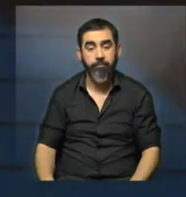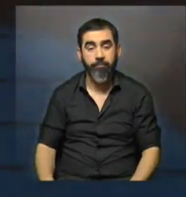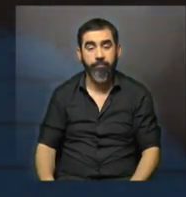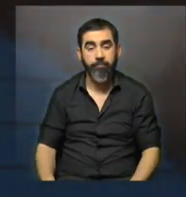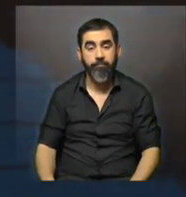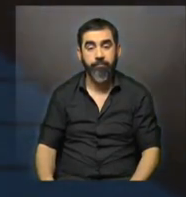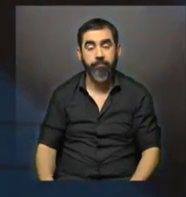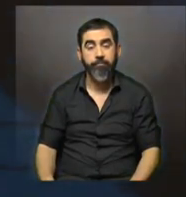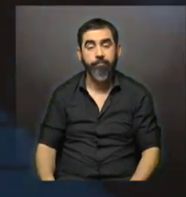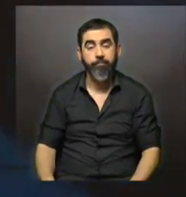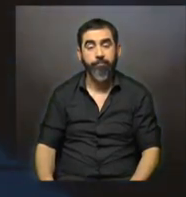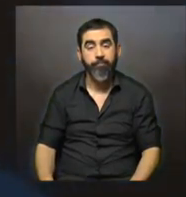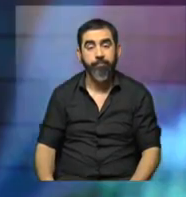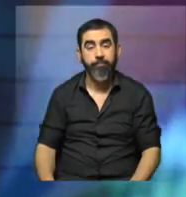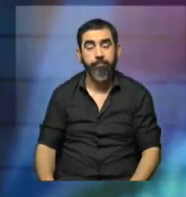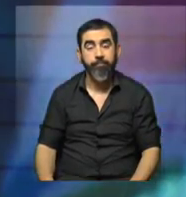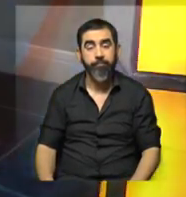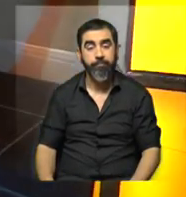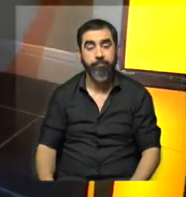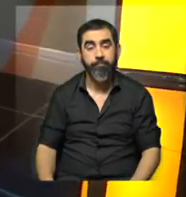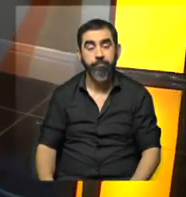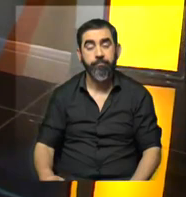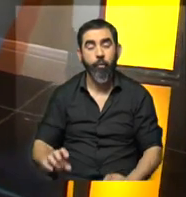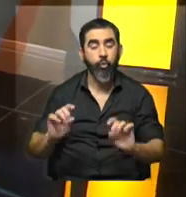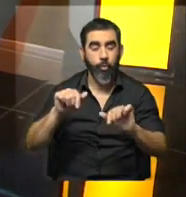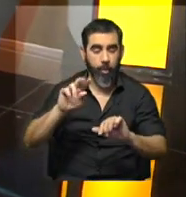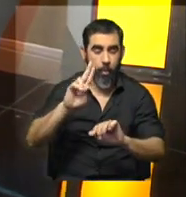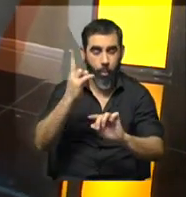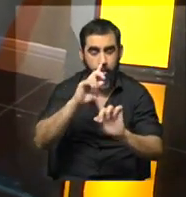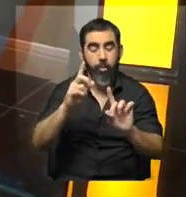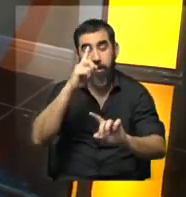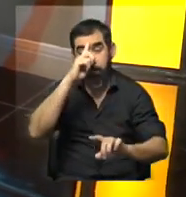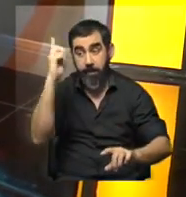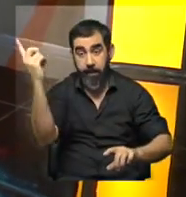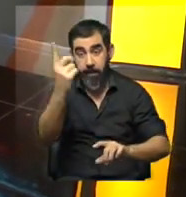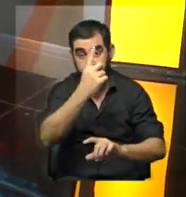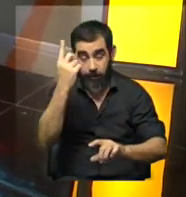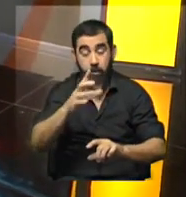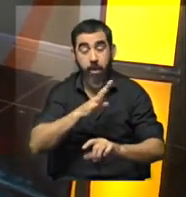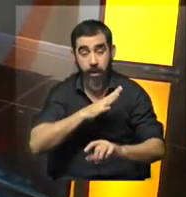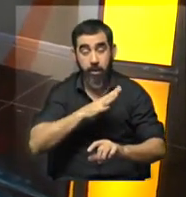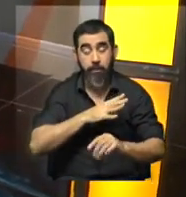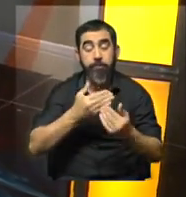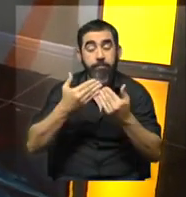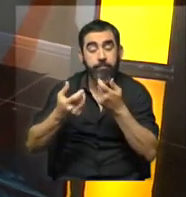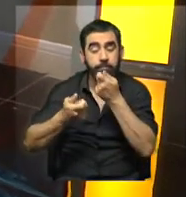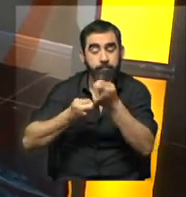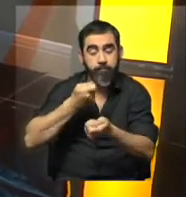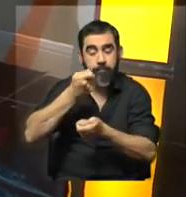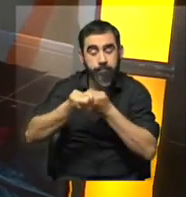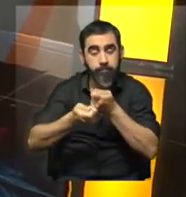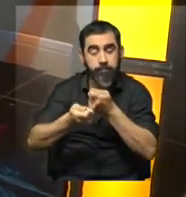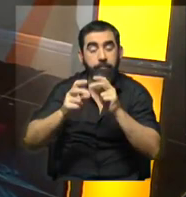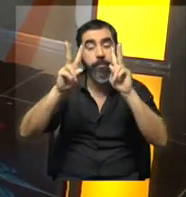una movida que es no solamente en Uruguay, sino internacional, de empezar a incorporar